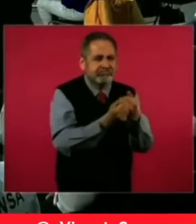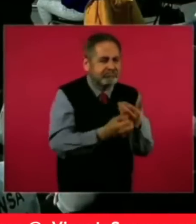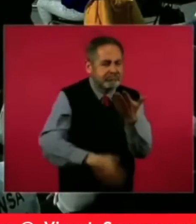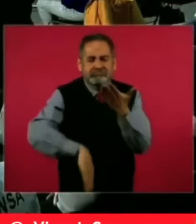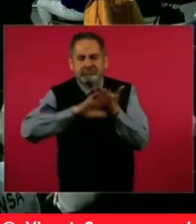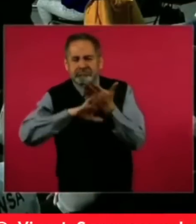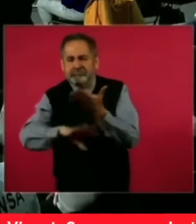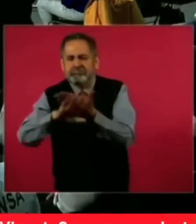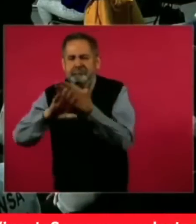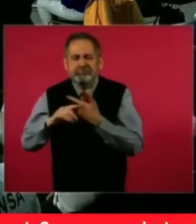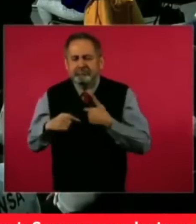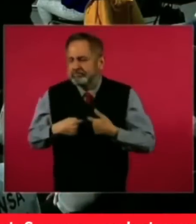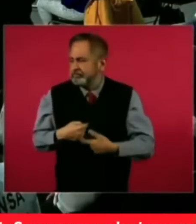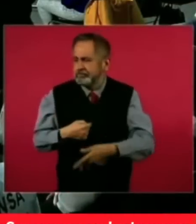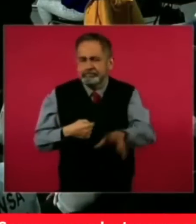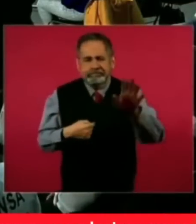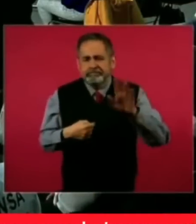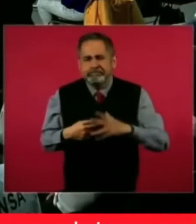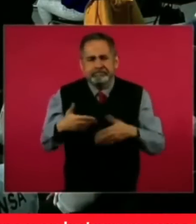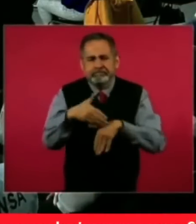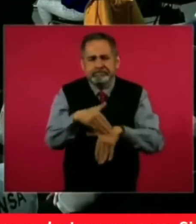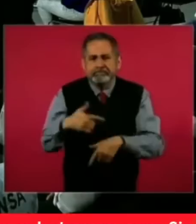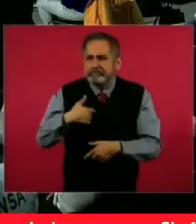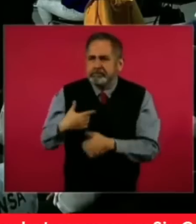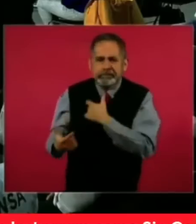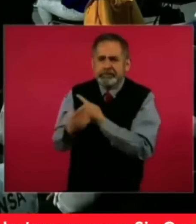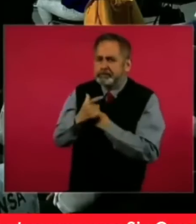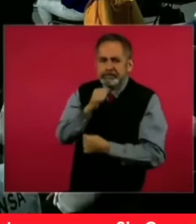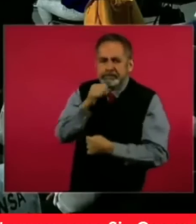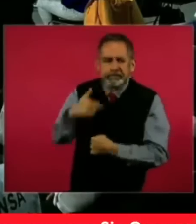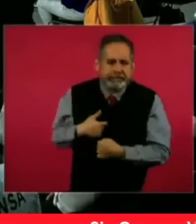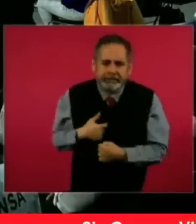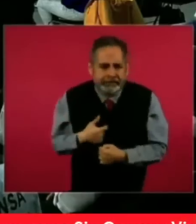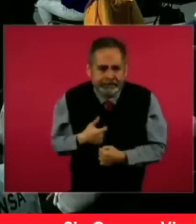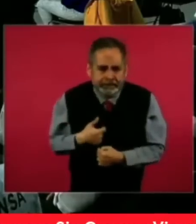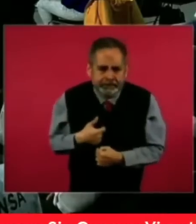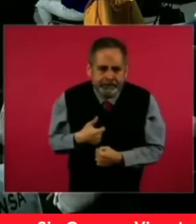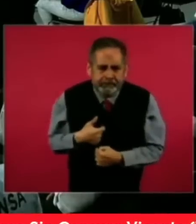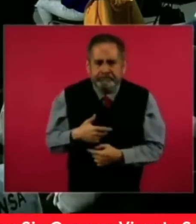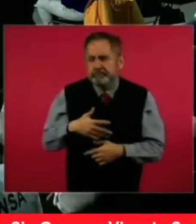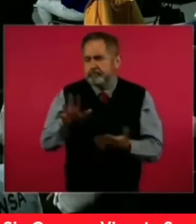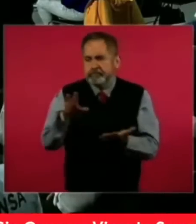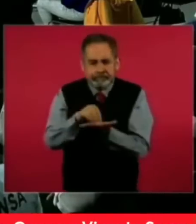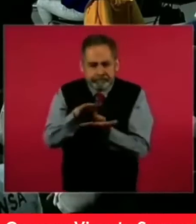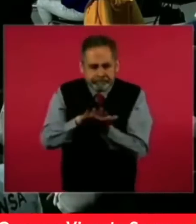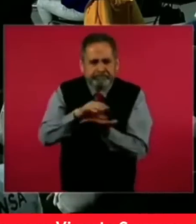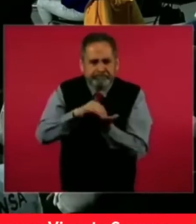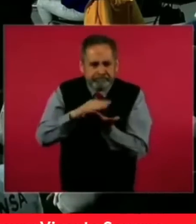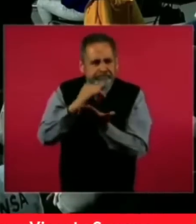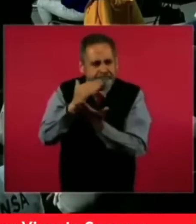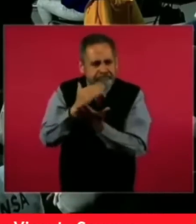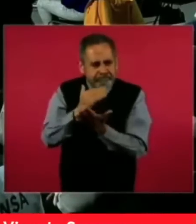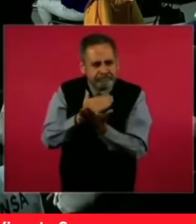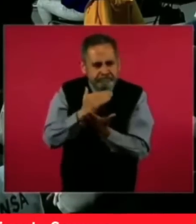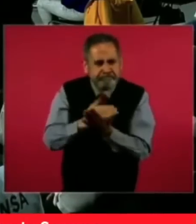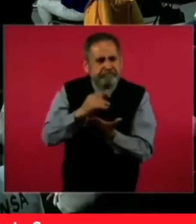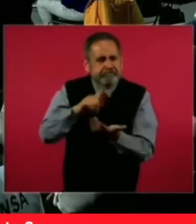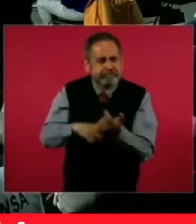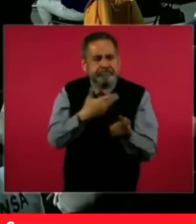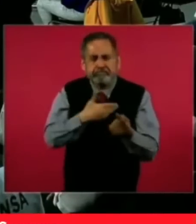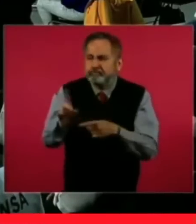y para sus intereses. Yo he documentado, señor presidente,